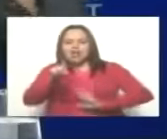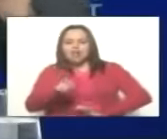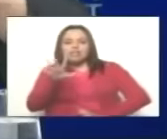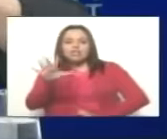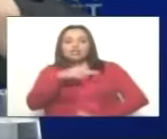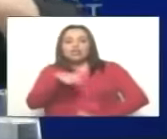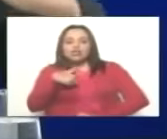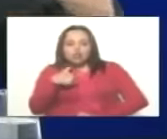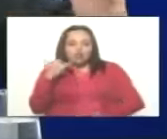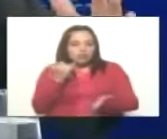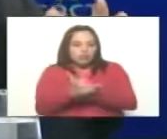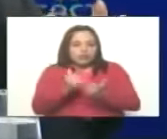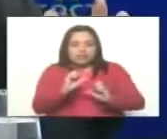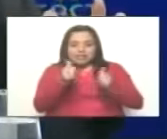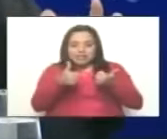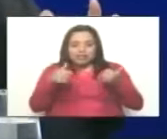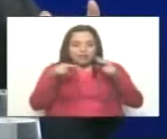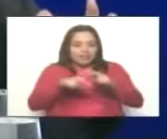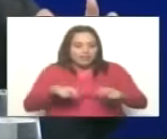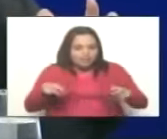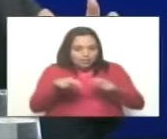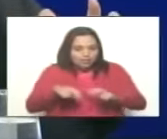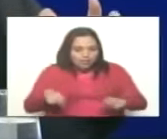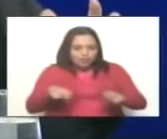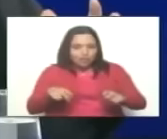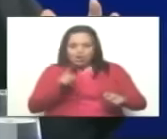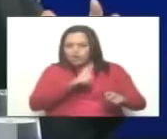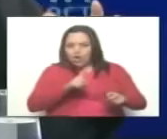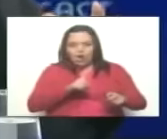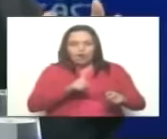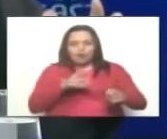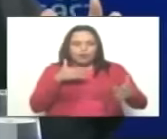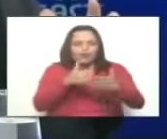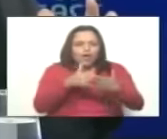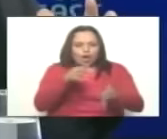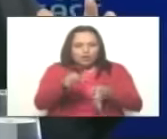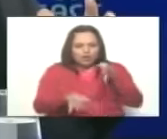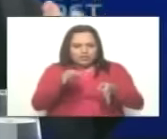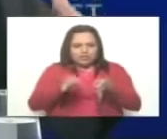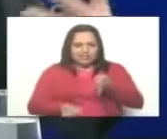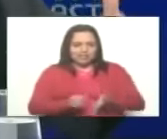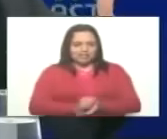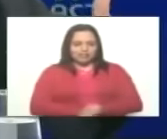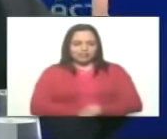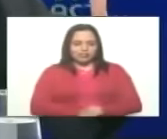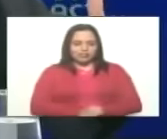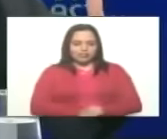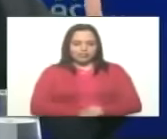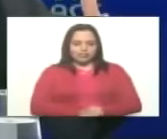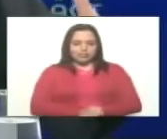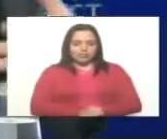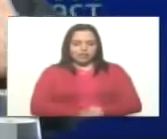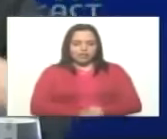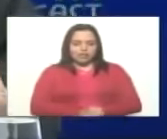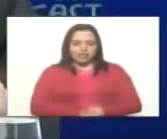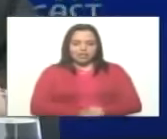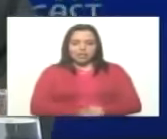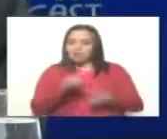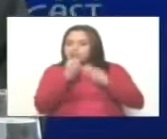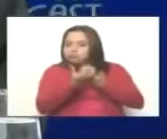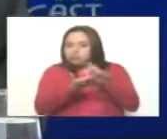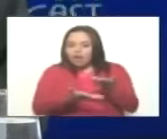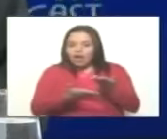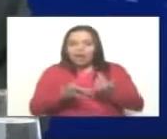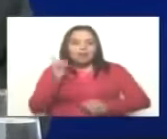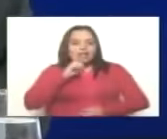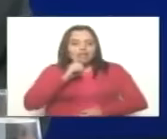nosotros pasamos a la fase, ya no de imputación por obstrucción de la justicia y falsa atestación ante